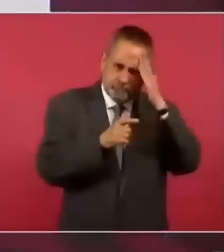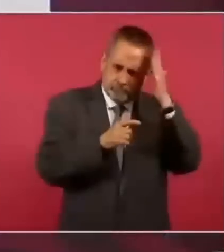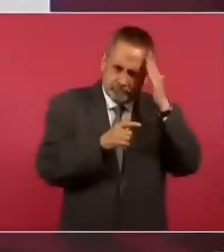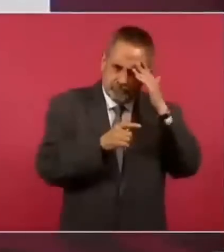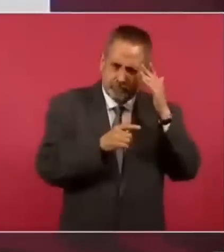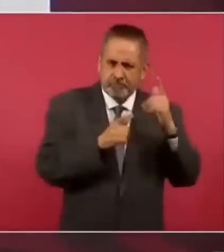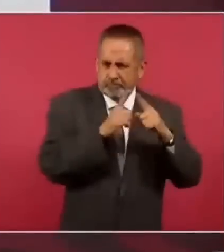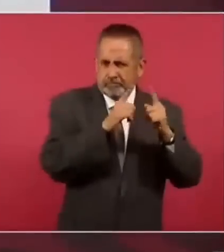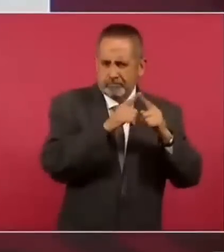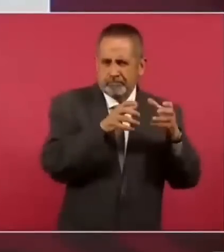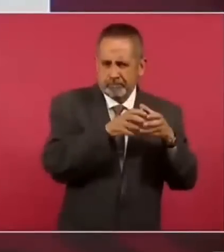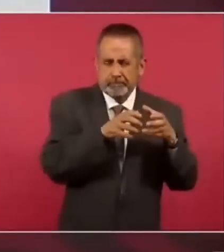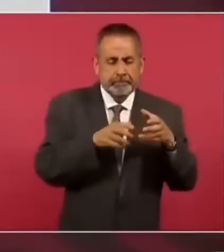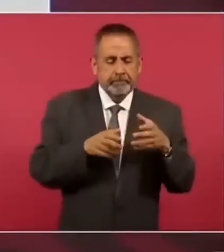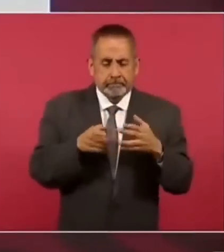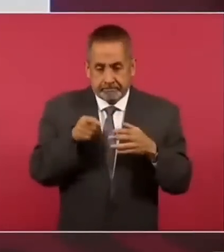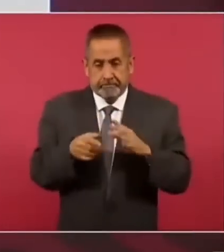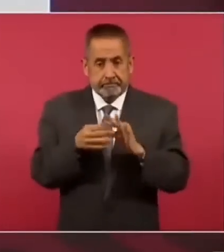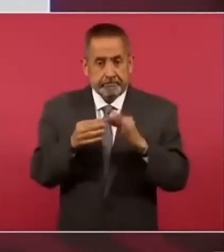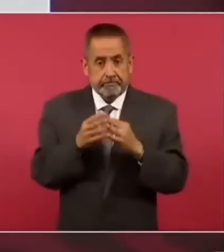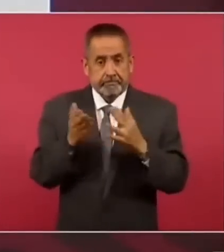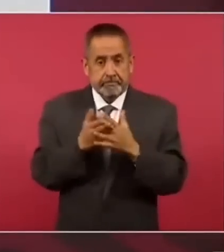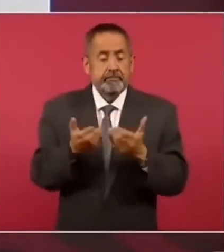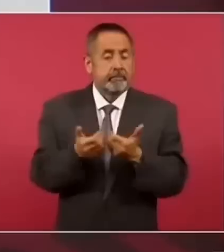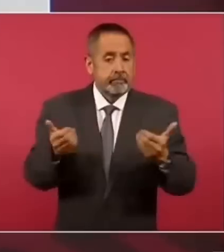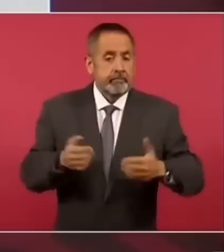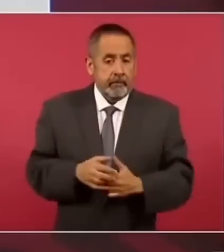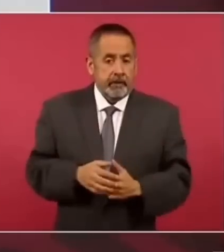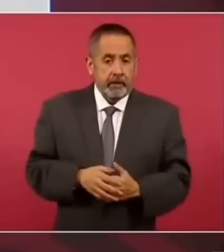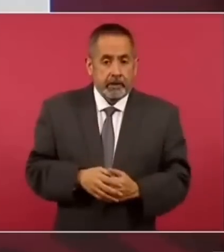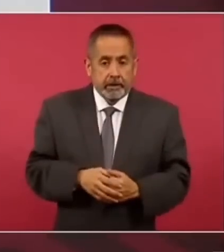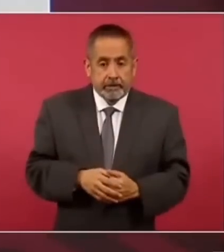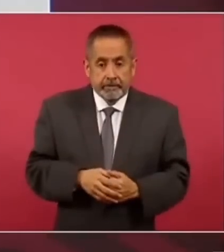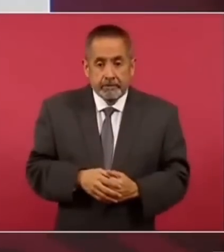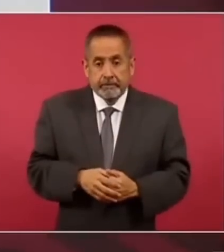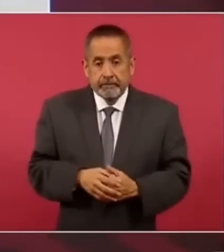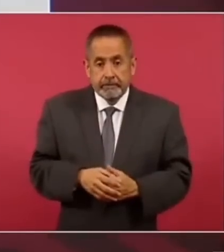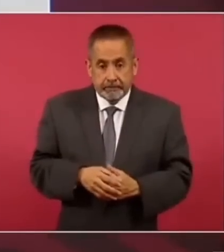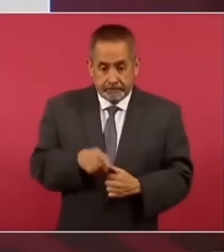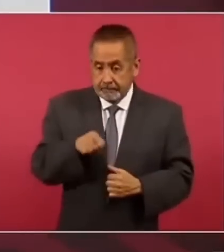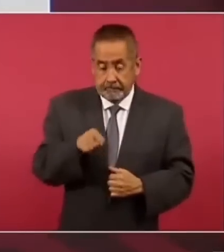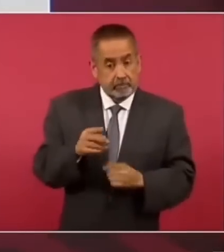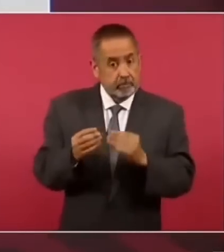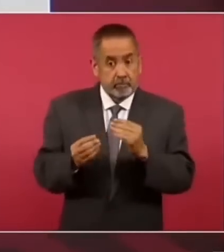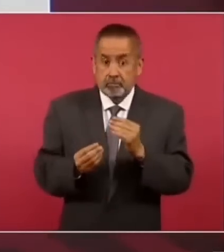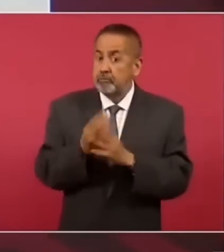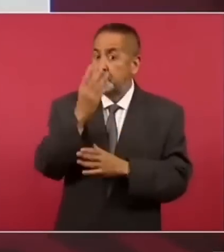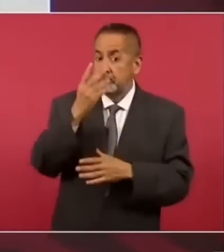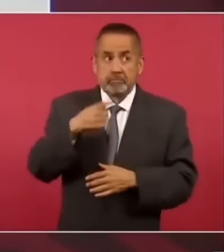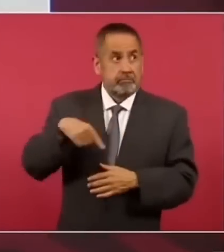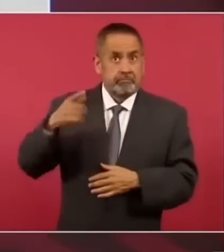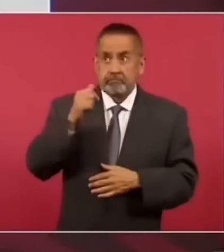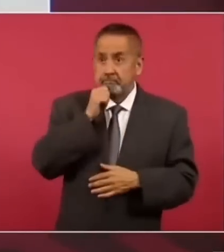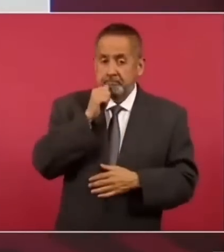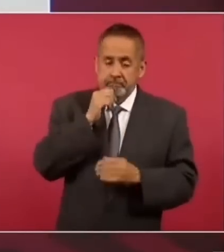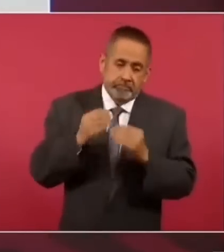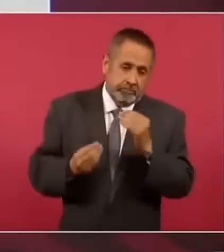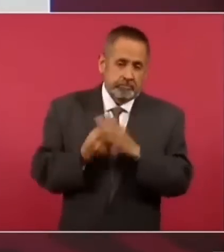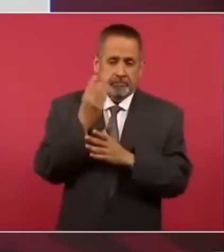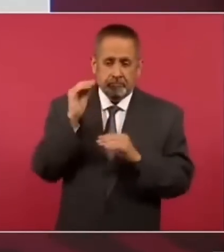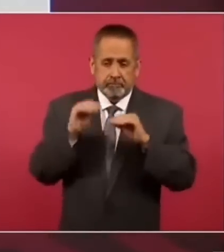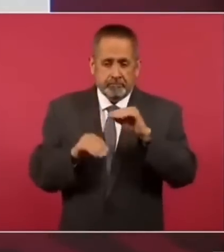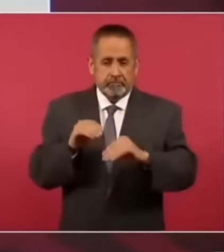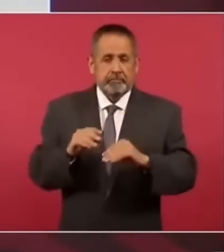Y aquí explico, y sí es algo, vamos a decir, novedoso, porque